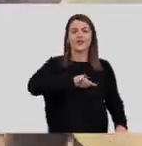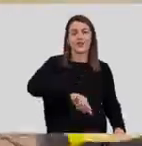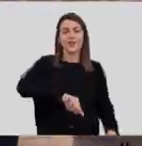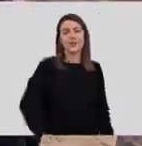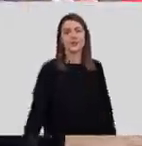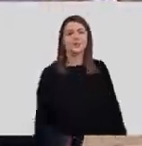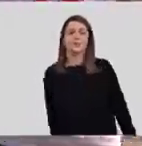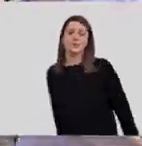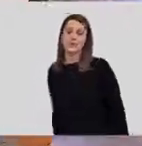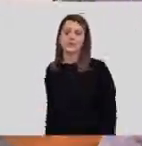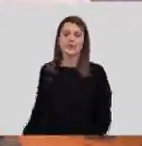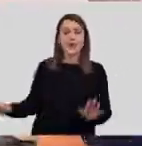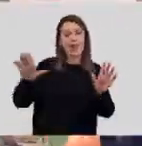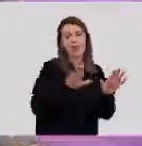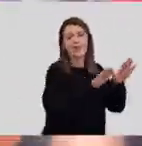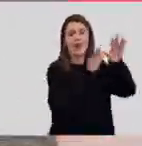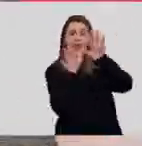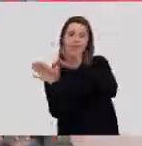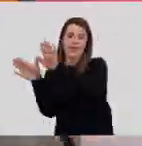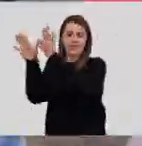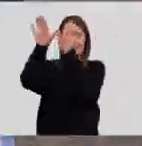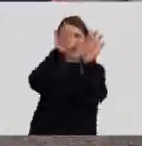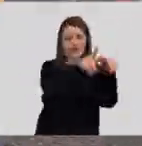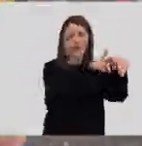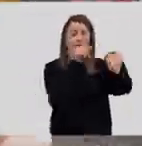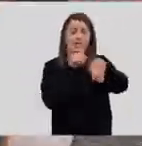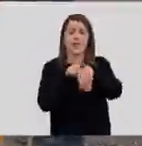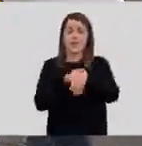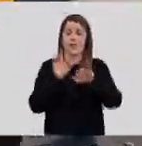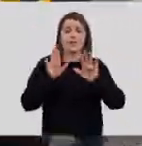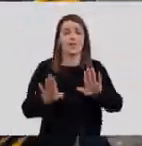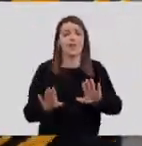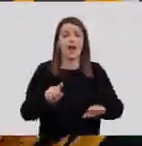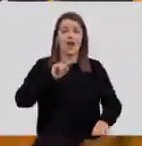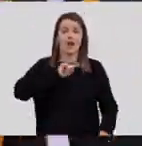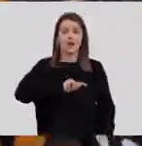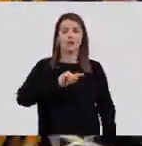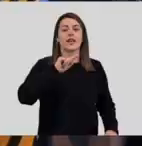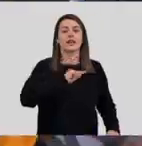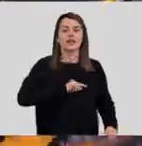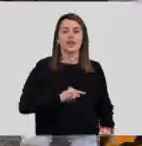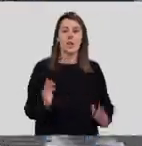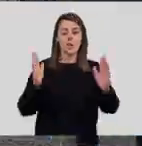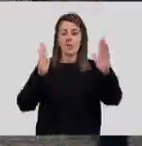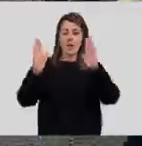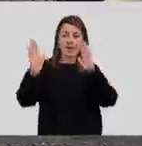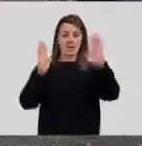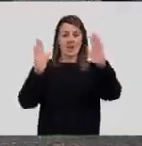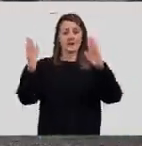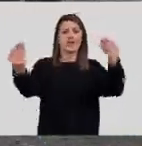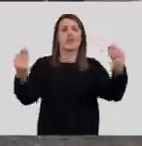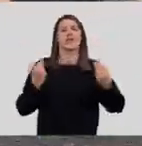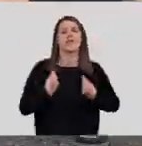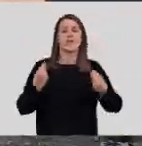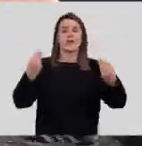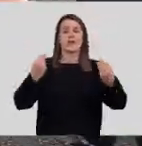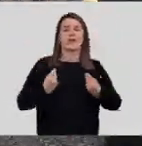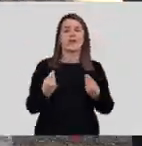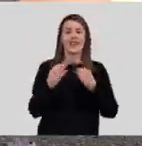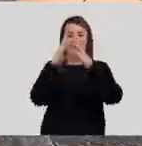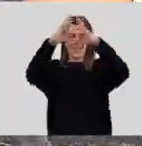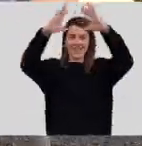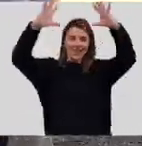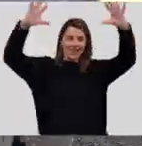para el tiempo. Volar con el viento y sentir que se para el tiempo. Pintar